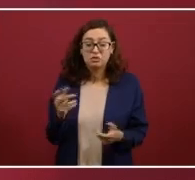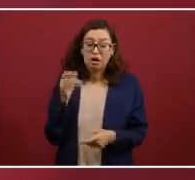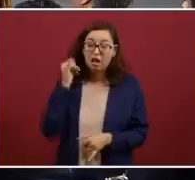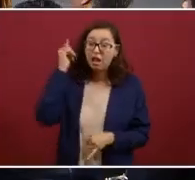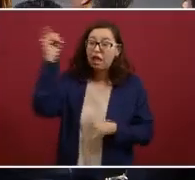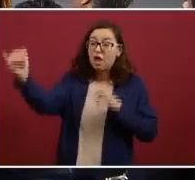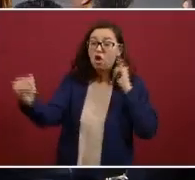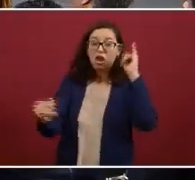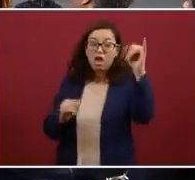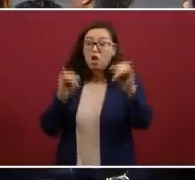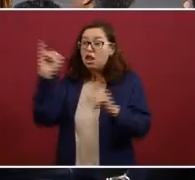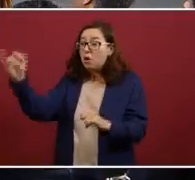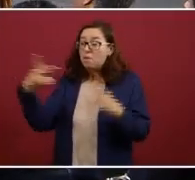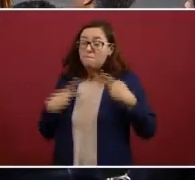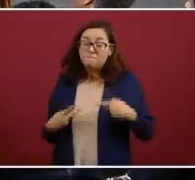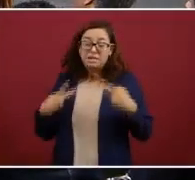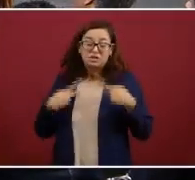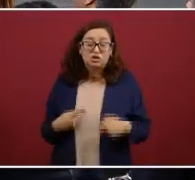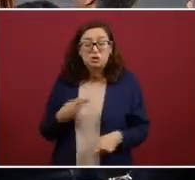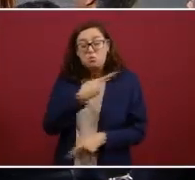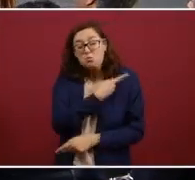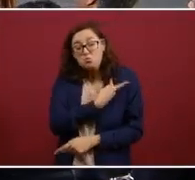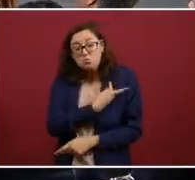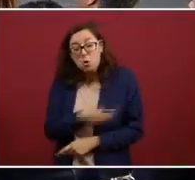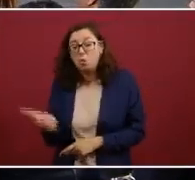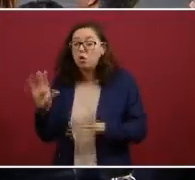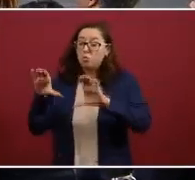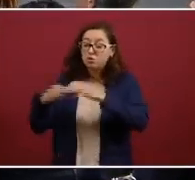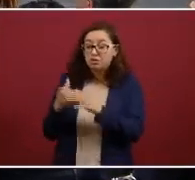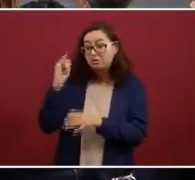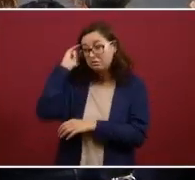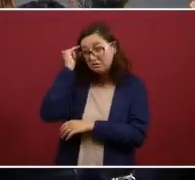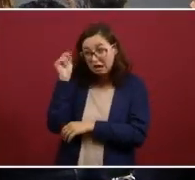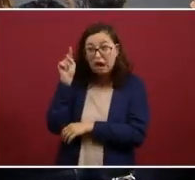pobre, en las comunidades indígenas, no hay